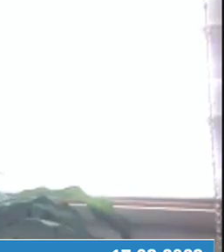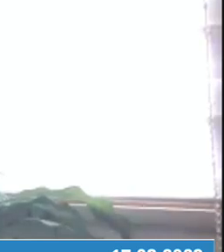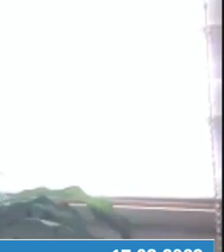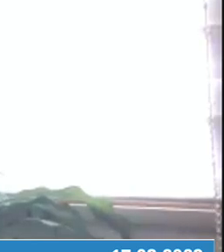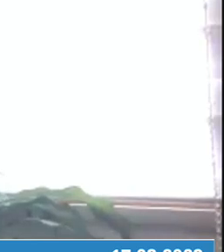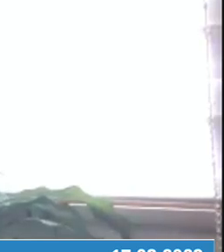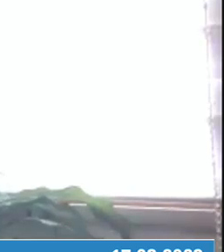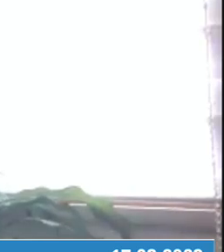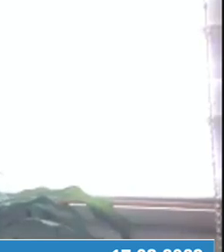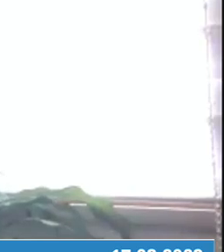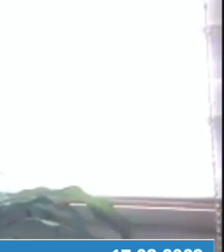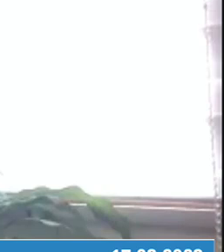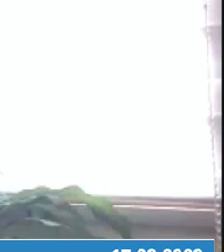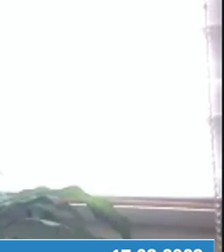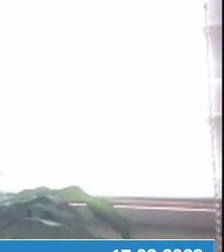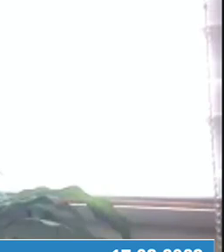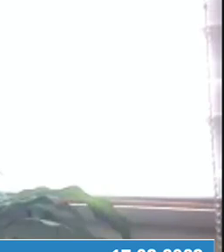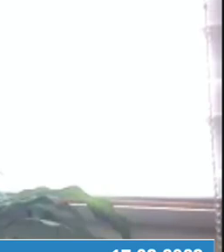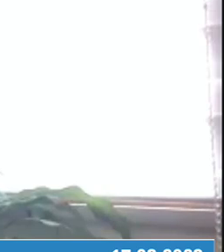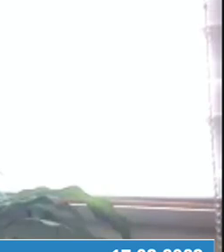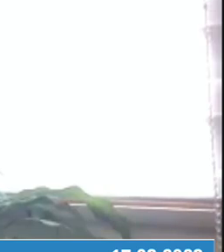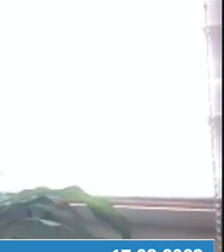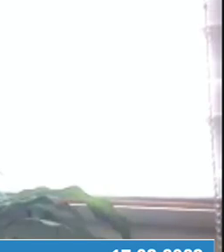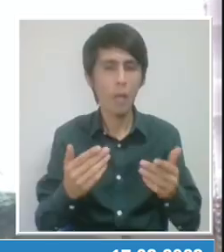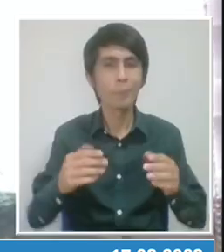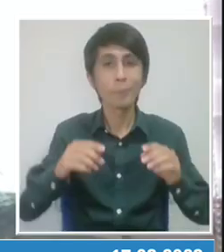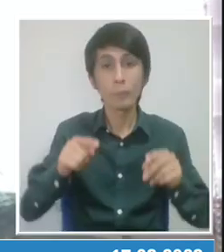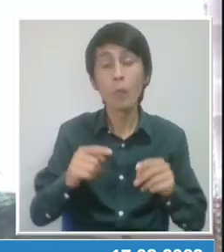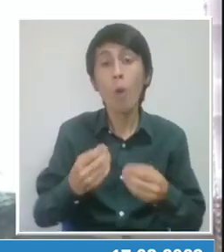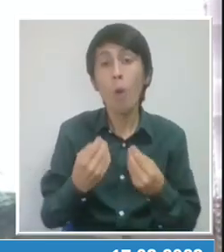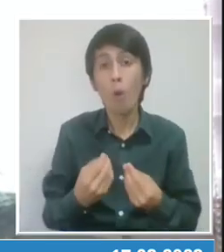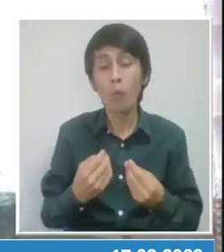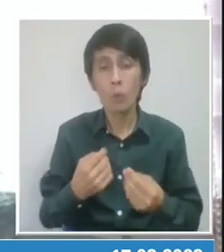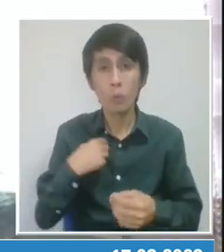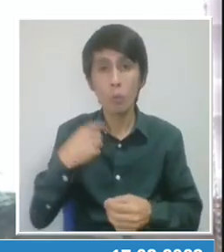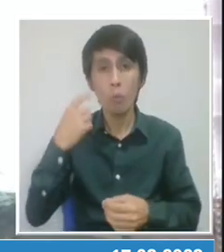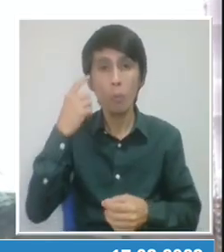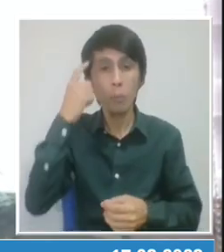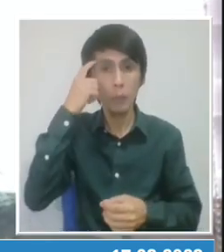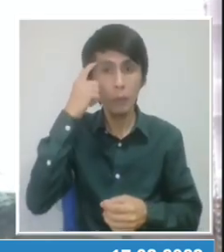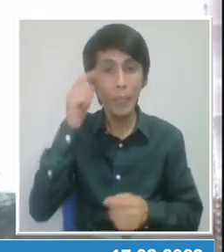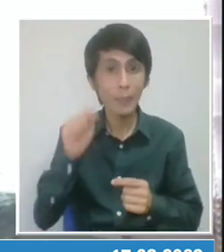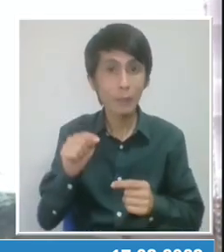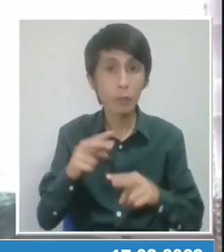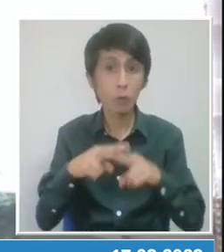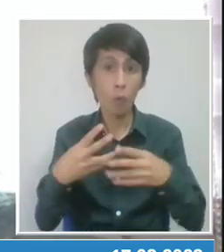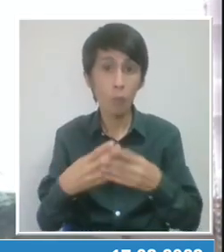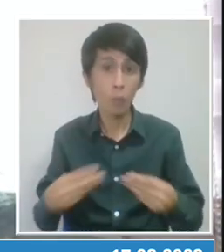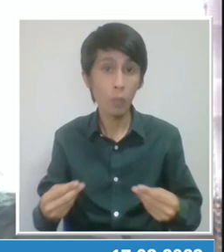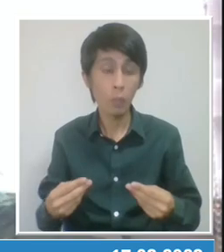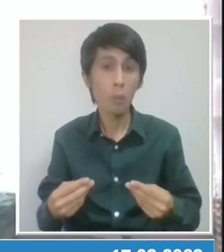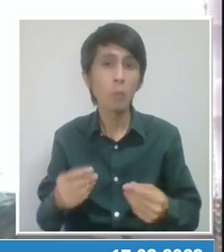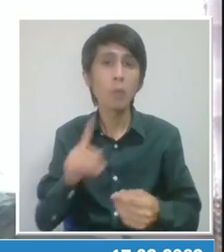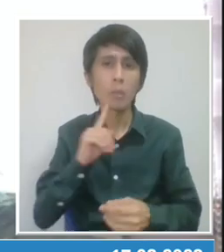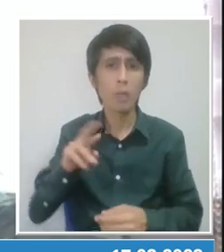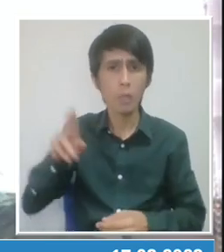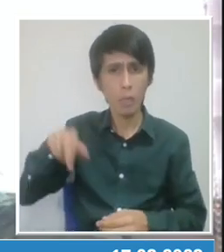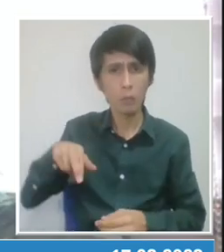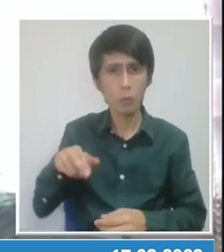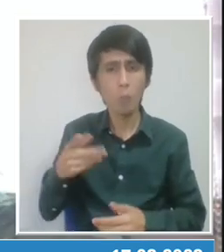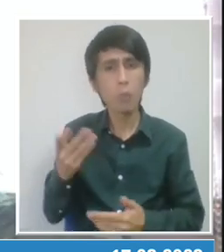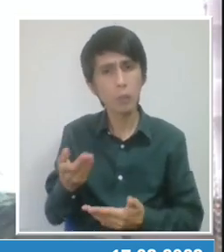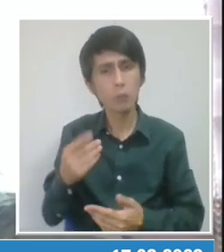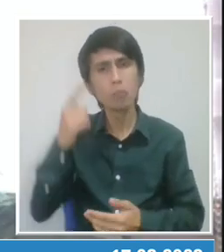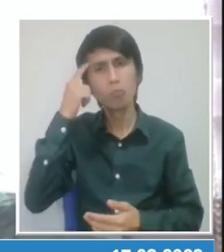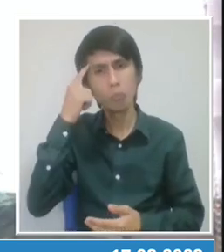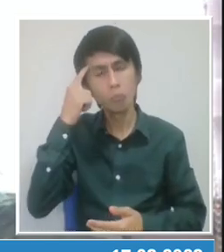Estado social, por supuesto que yo no creo que se pueda resolver, y él tiene razón, por eso me hizo sentido también